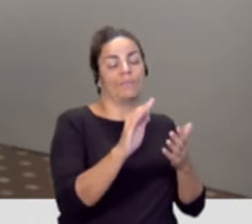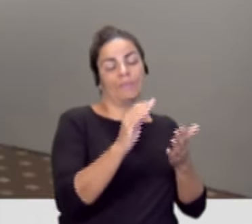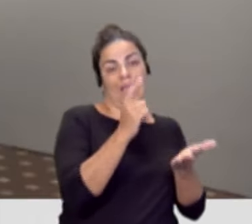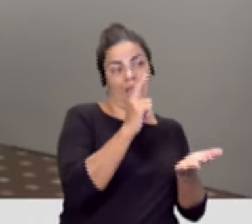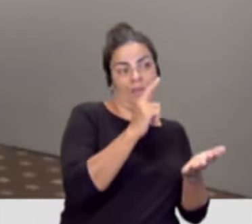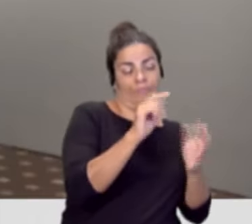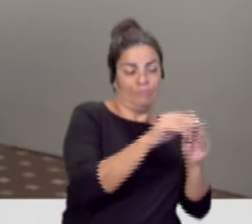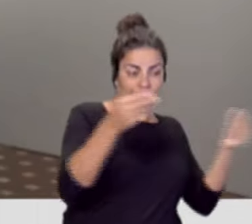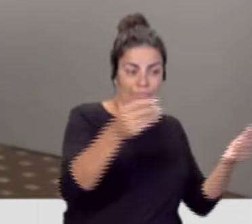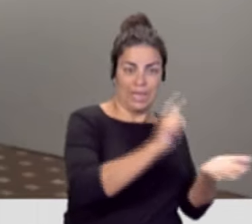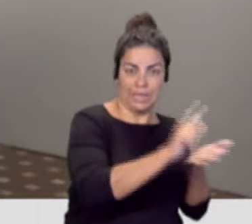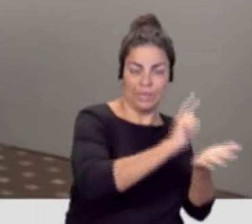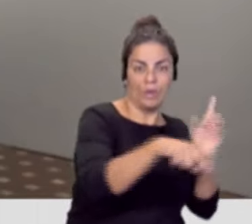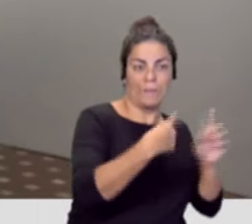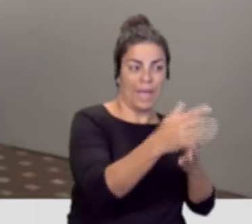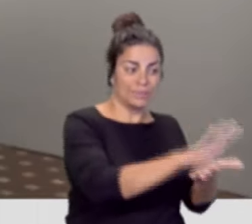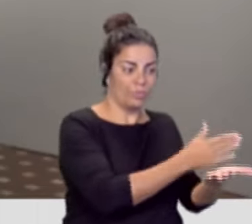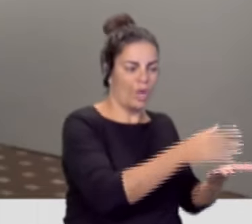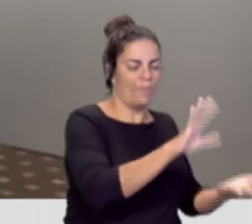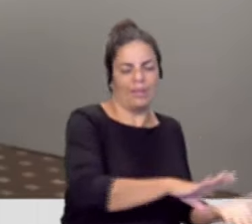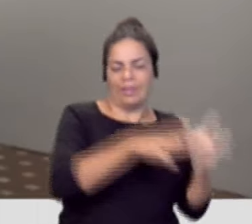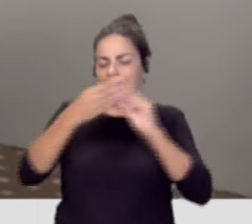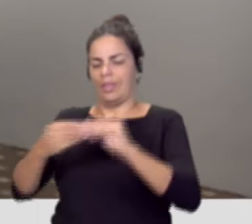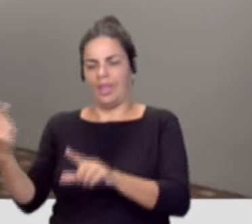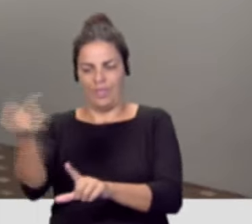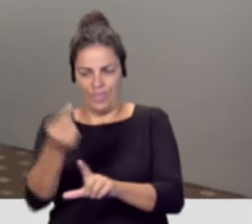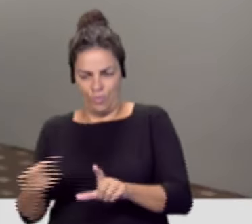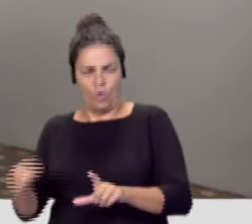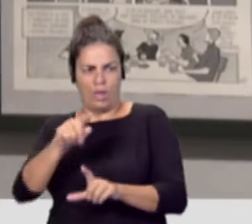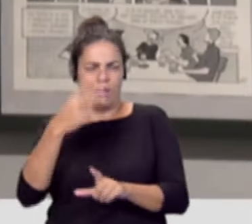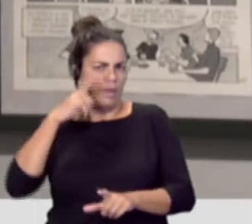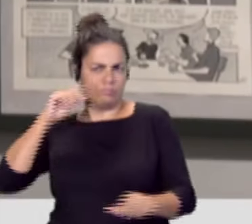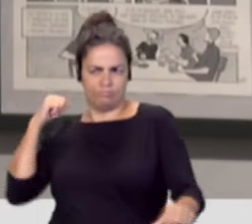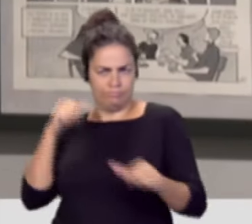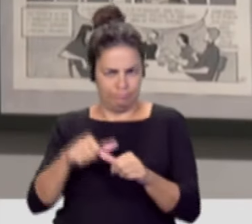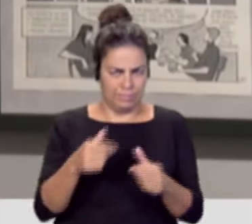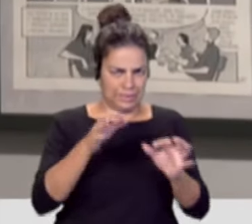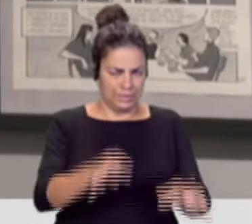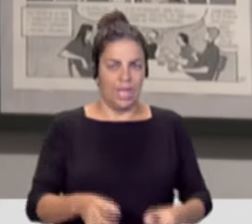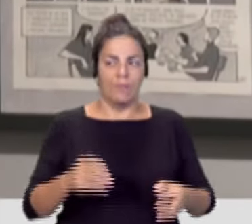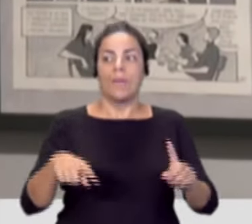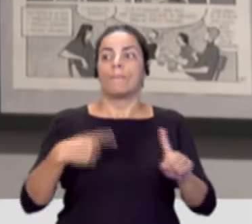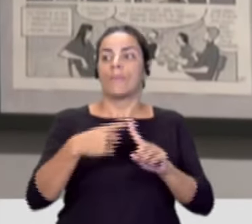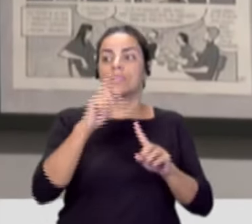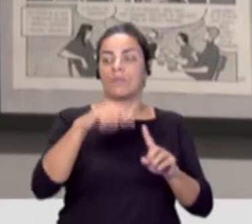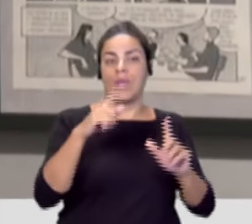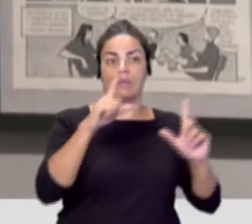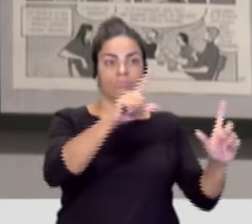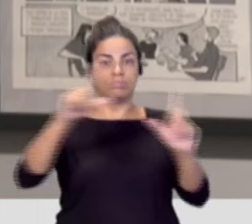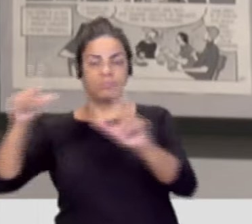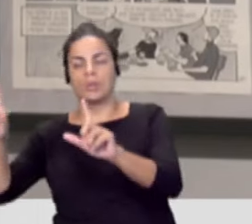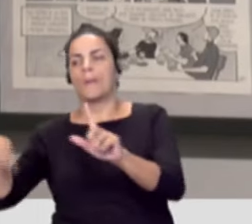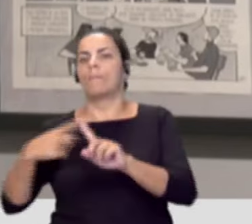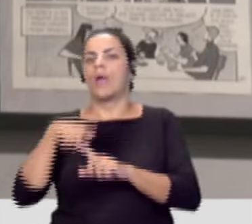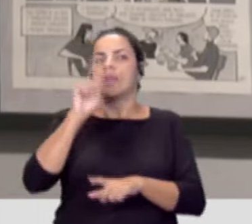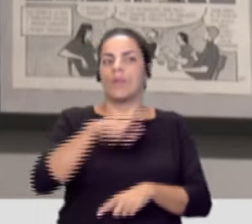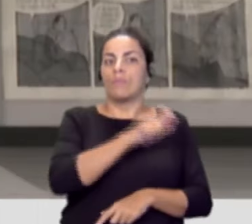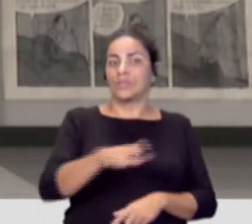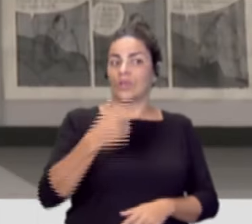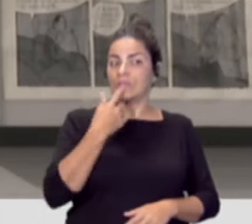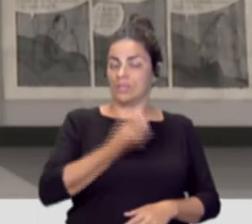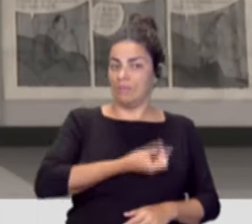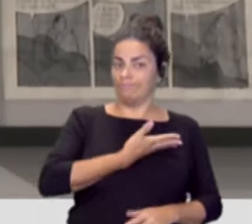especializado durante toda su carrera. También, además, encima no solo está la obra, sino que todos los aficionados que se acerquen al salón tienen